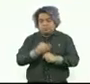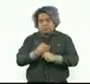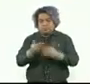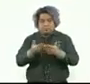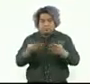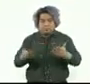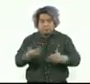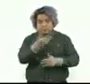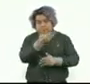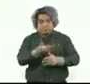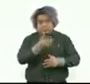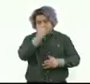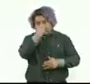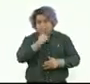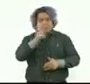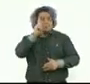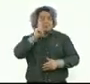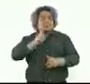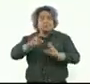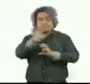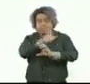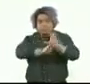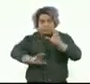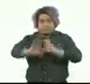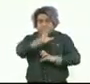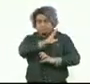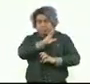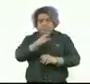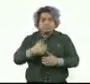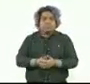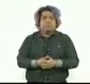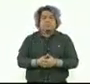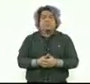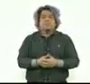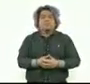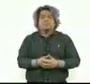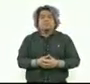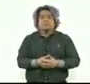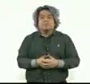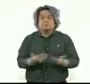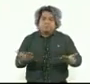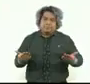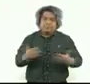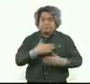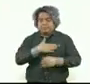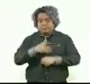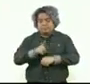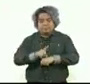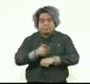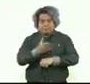Claudia Sheinbaum Pardo, jefa de gobierno de la Ciudad de México. Bueno, muy buenos